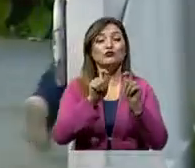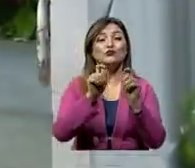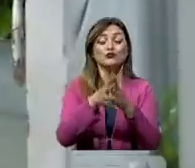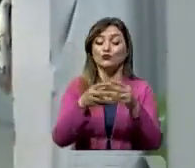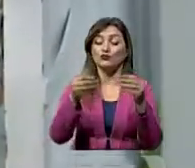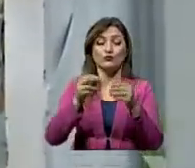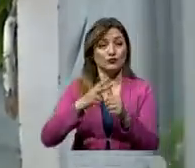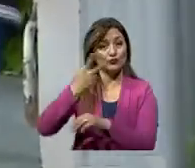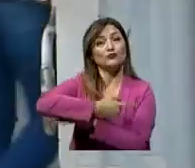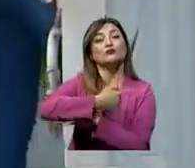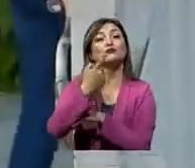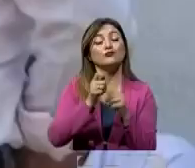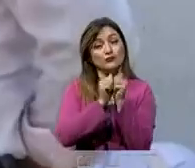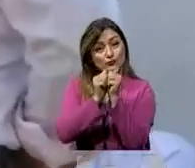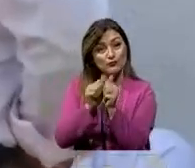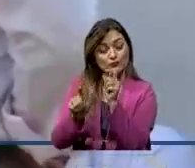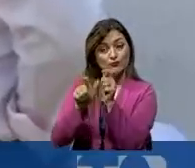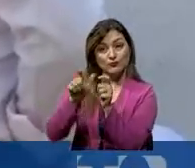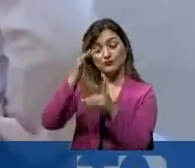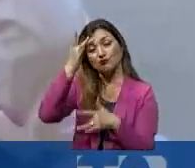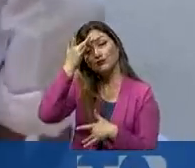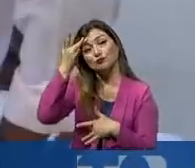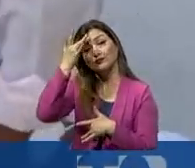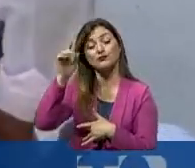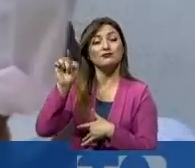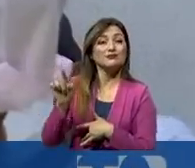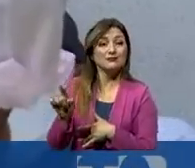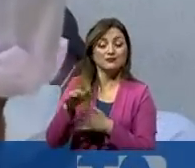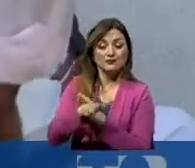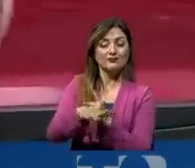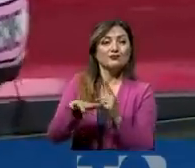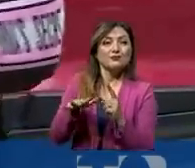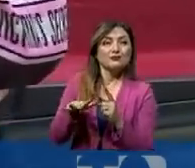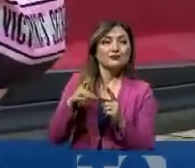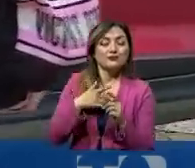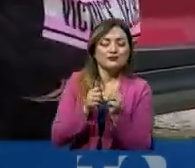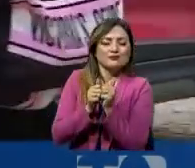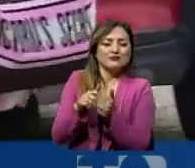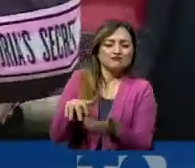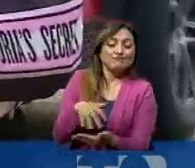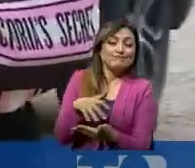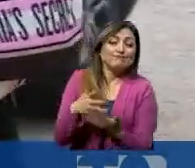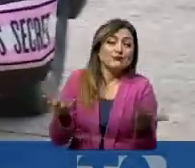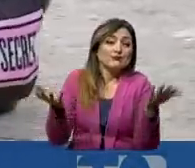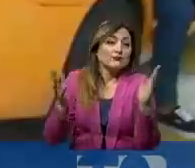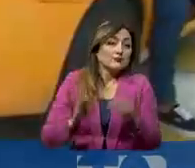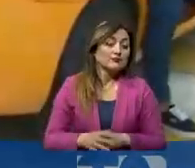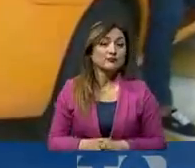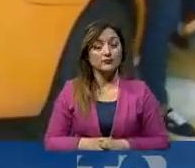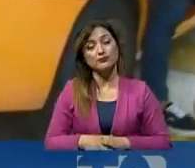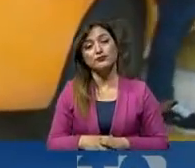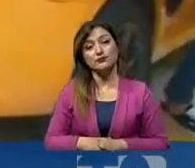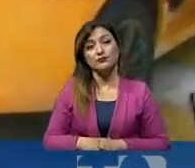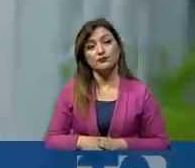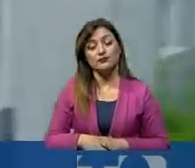Por segundo día acompañamos a los pacientes oncológicos en medio de un ambiente que los llena más de incertidumbres que de certezas.